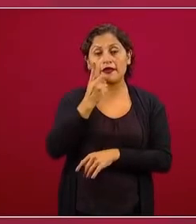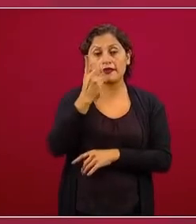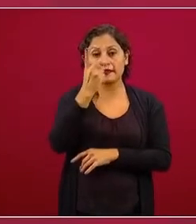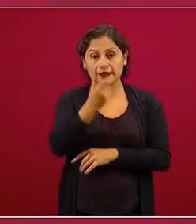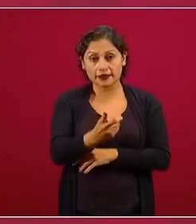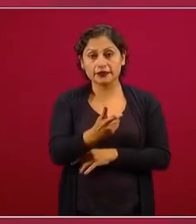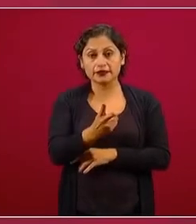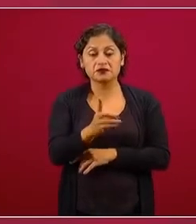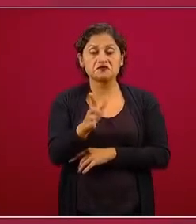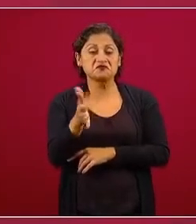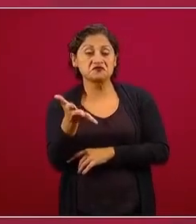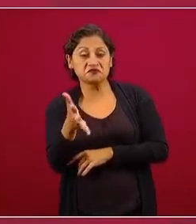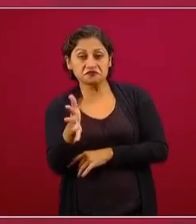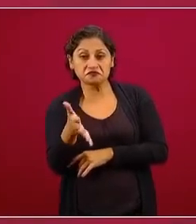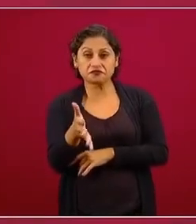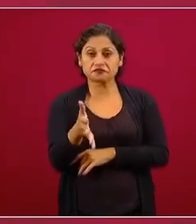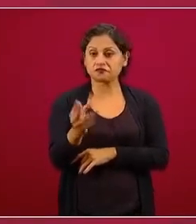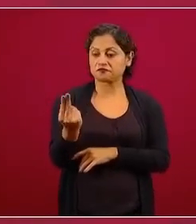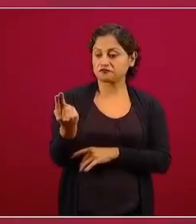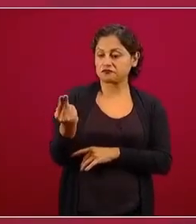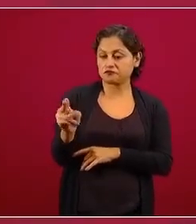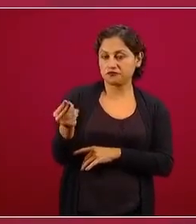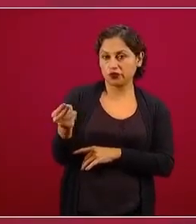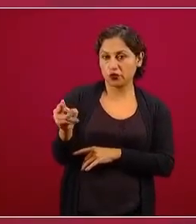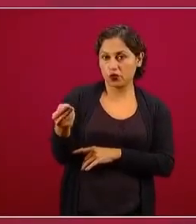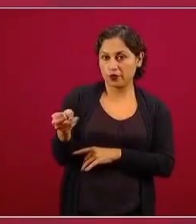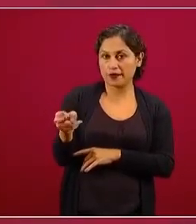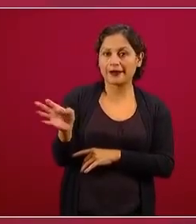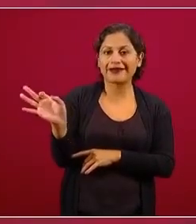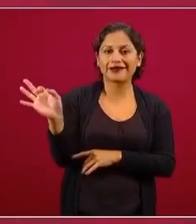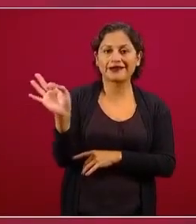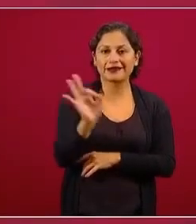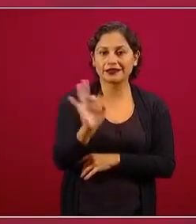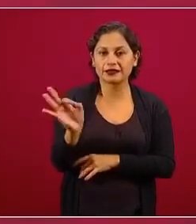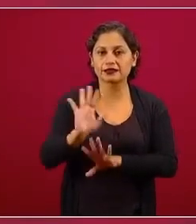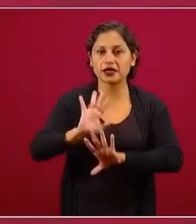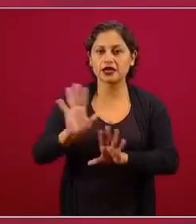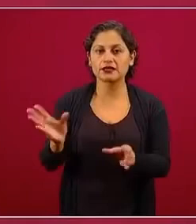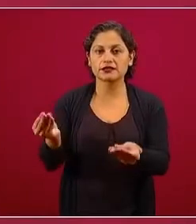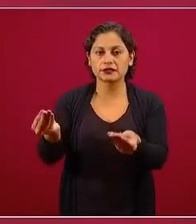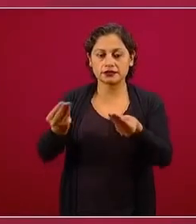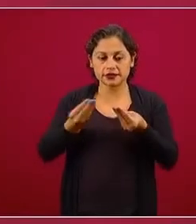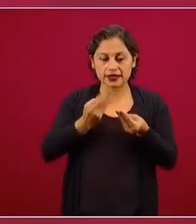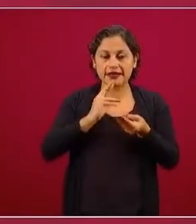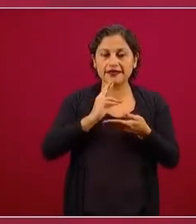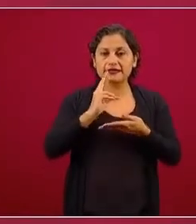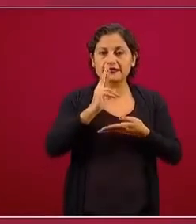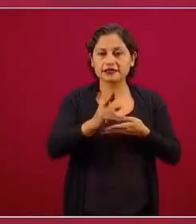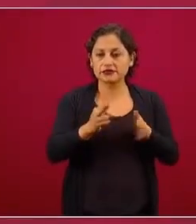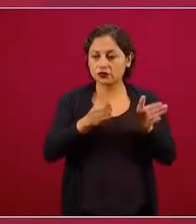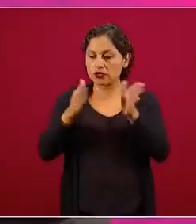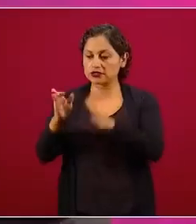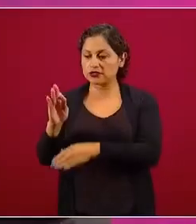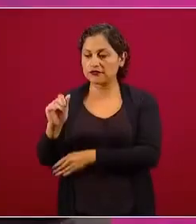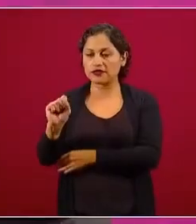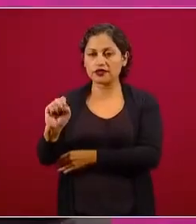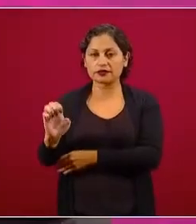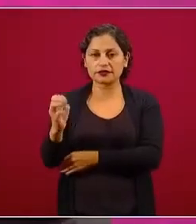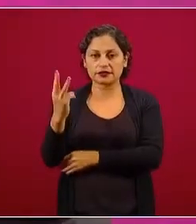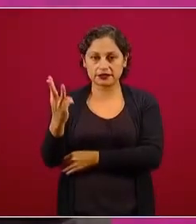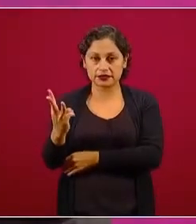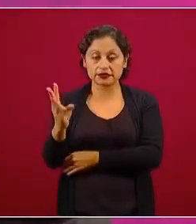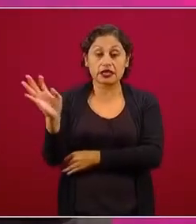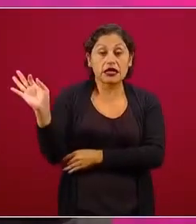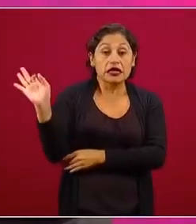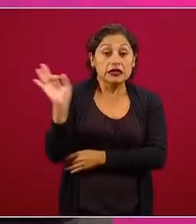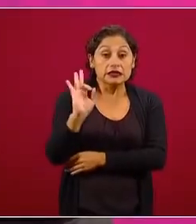aproximadamente para el mes de noviembre podemos estar teniendo los resultados de esta fase 3. Si esta fase 3